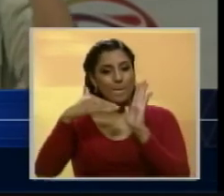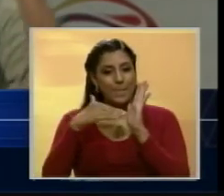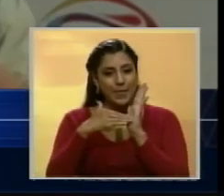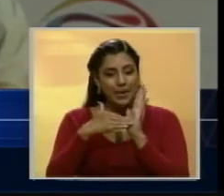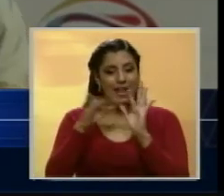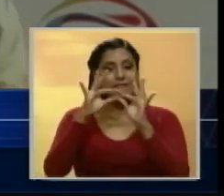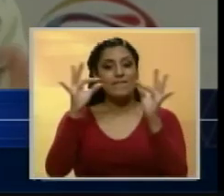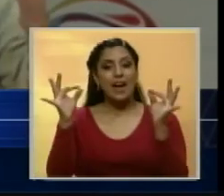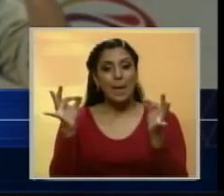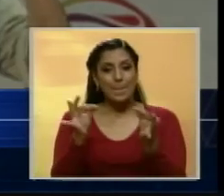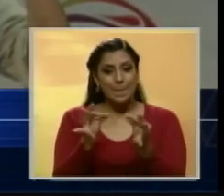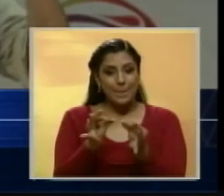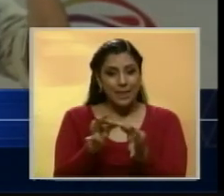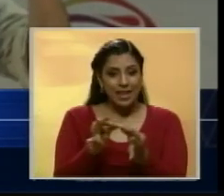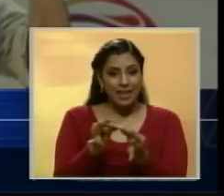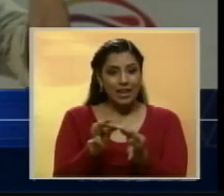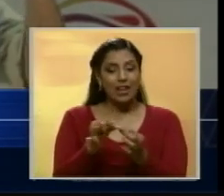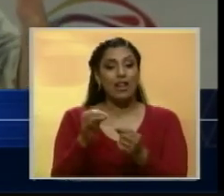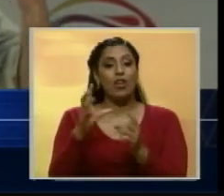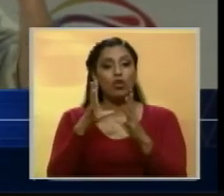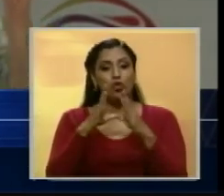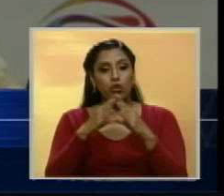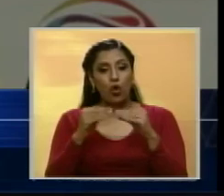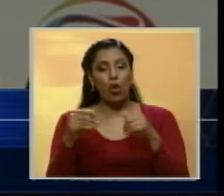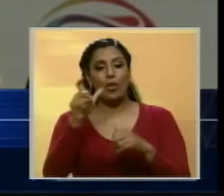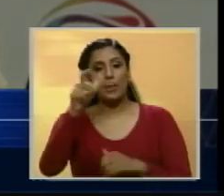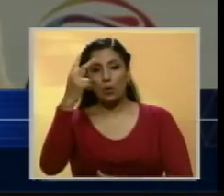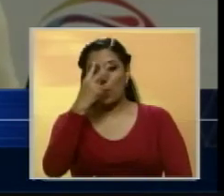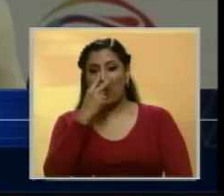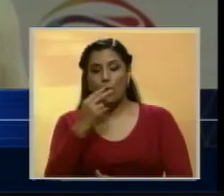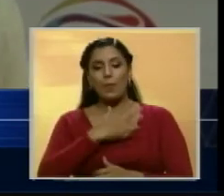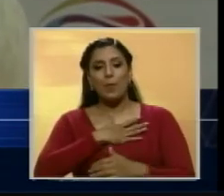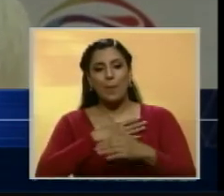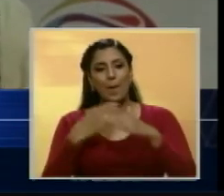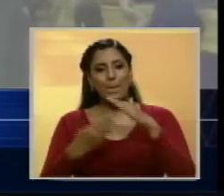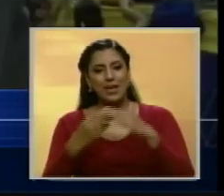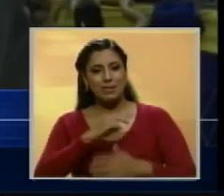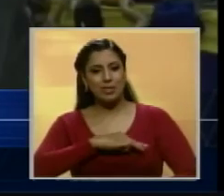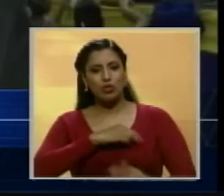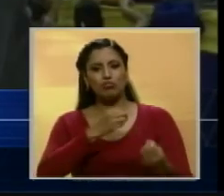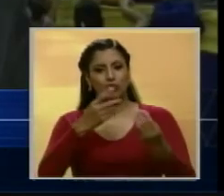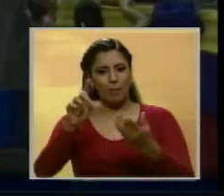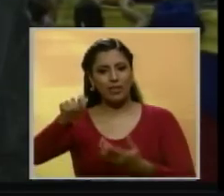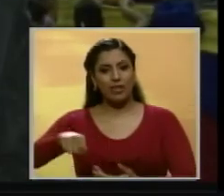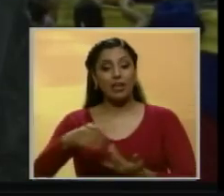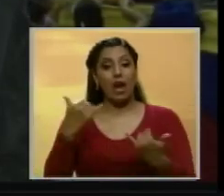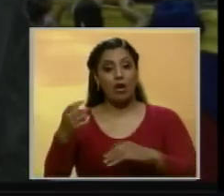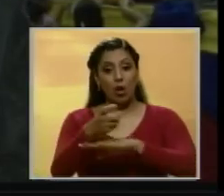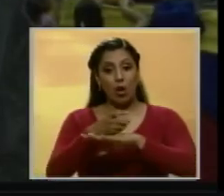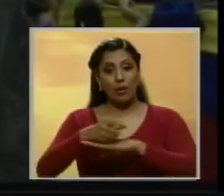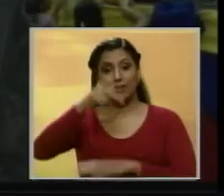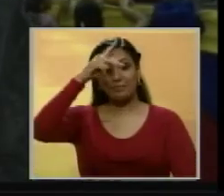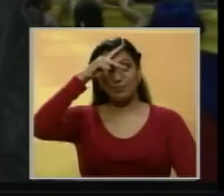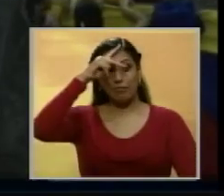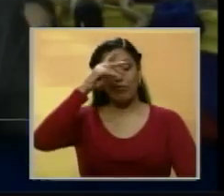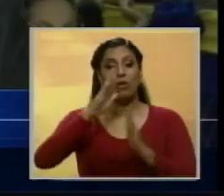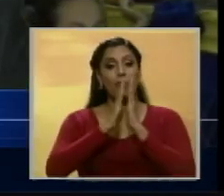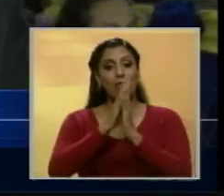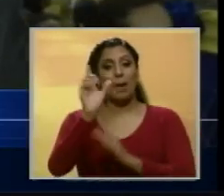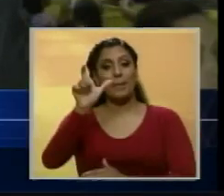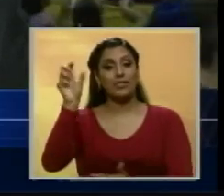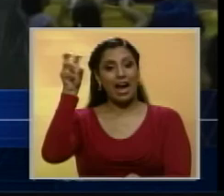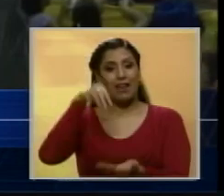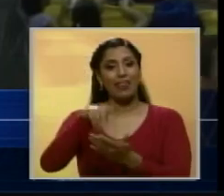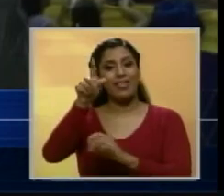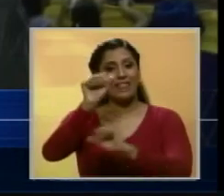45.000 familias de las bases de misiones. El gobernador Tarek El Aizami exhortó al pueblo